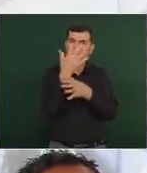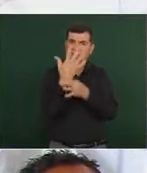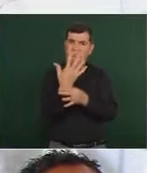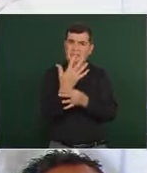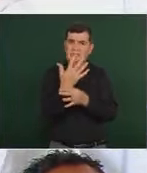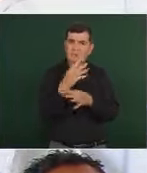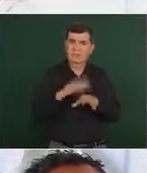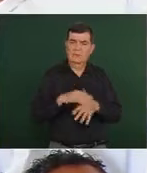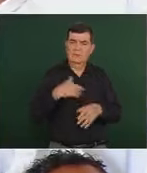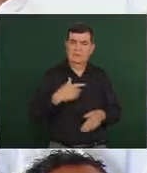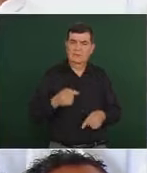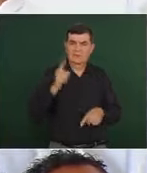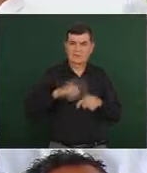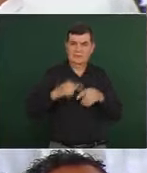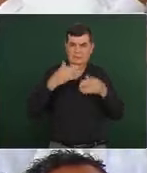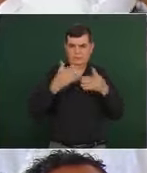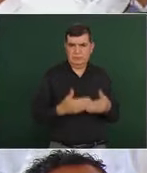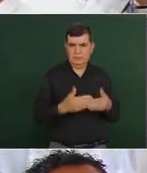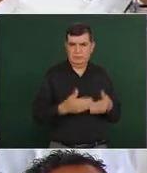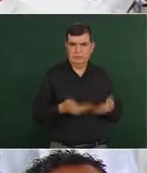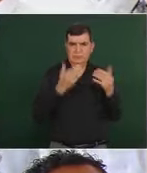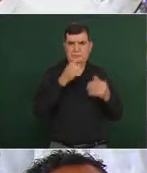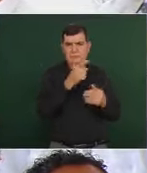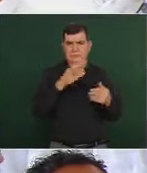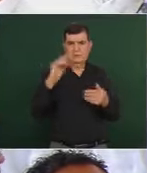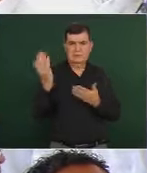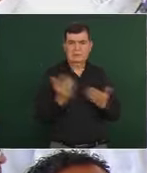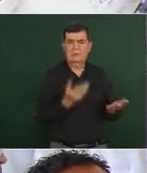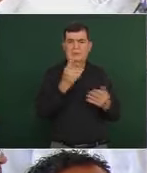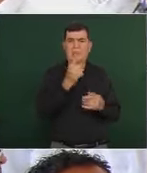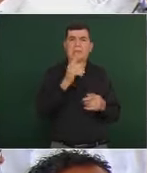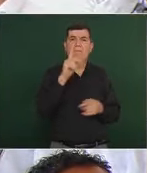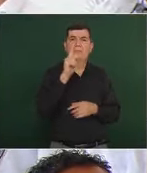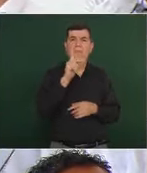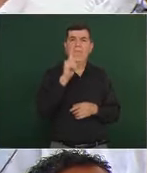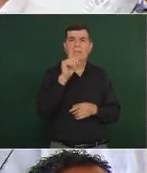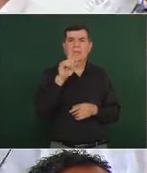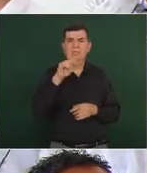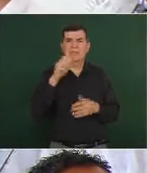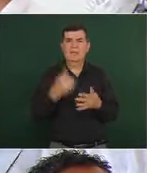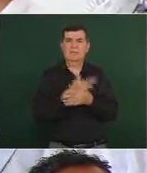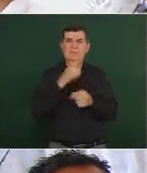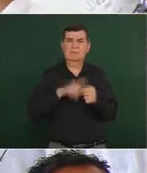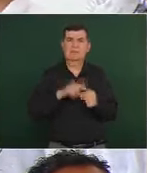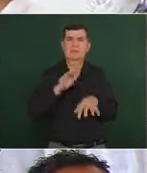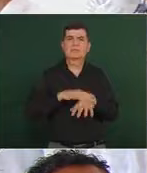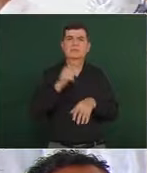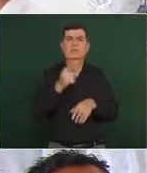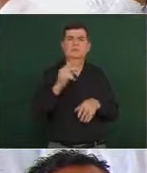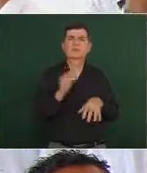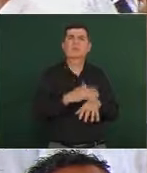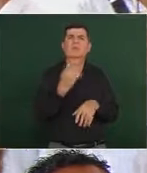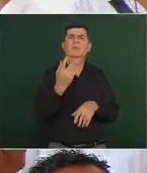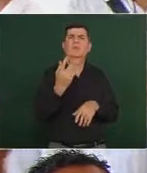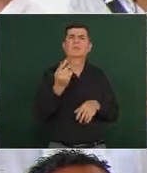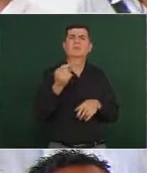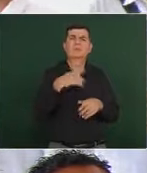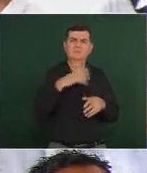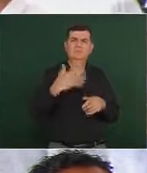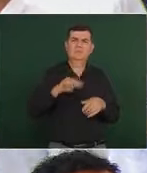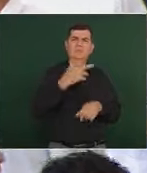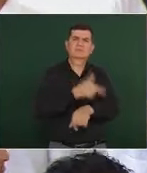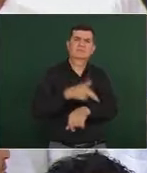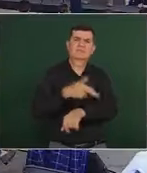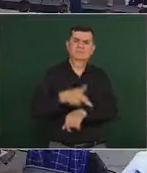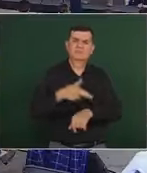el levanto del paro y que usted los reciba en Palacio Nacional. ¿Por qué no recibirlos en Palacio Nacional y buscar una